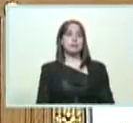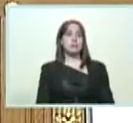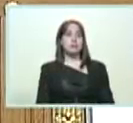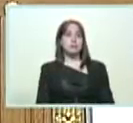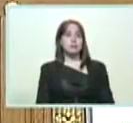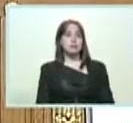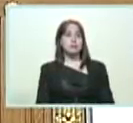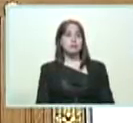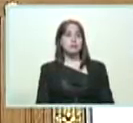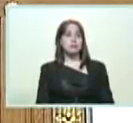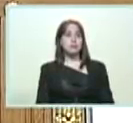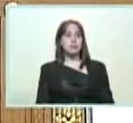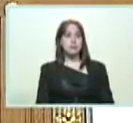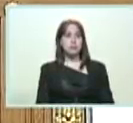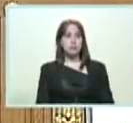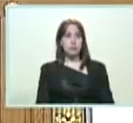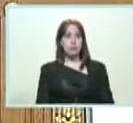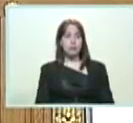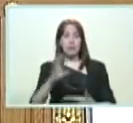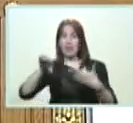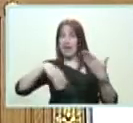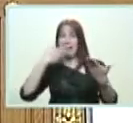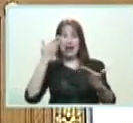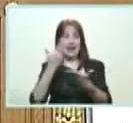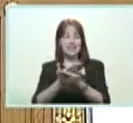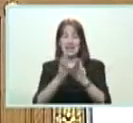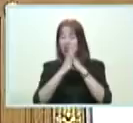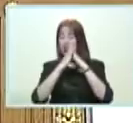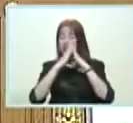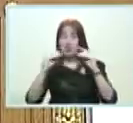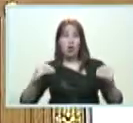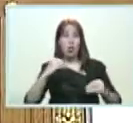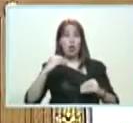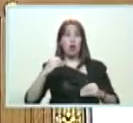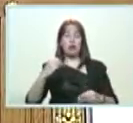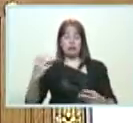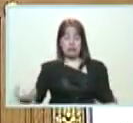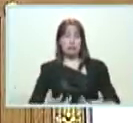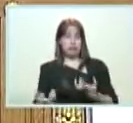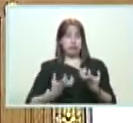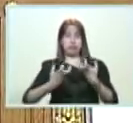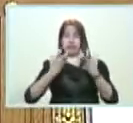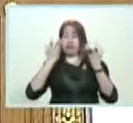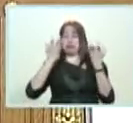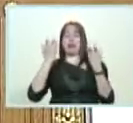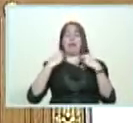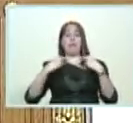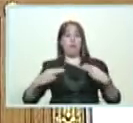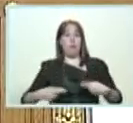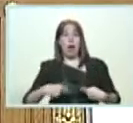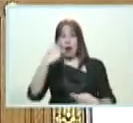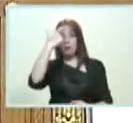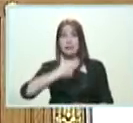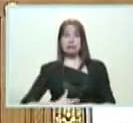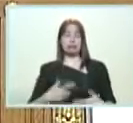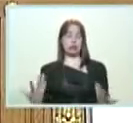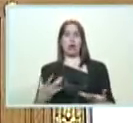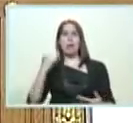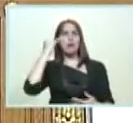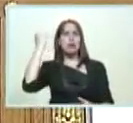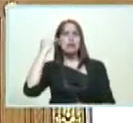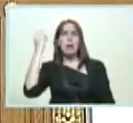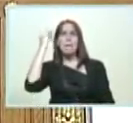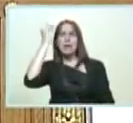Desde ahí hasta las expresiones de quemar vivos seres humanos por su